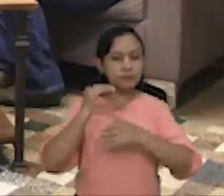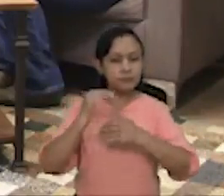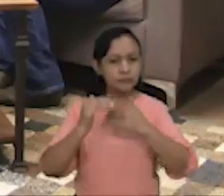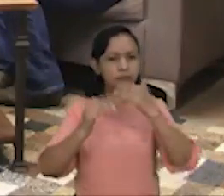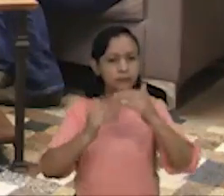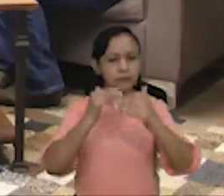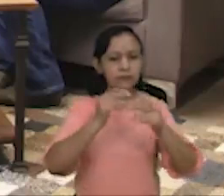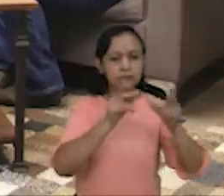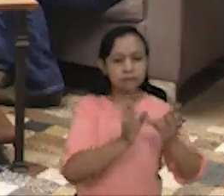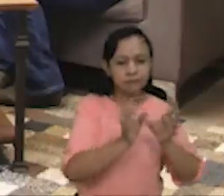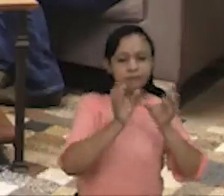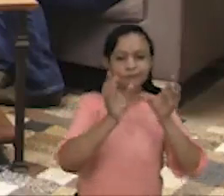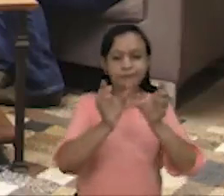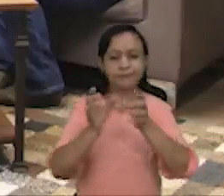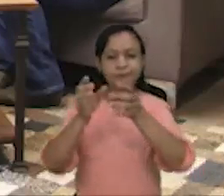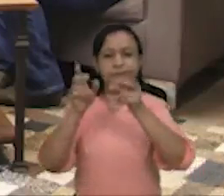en la gente